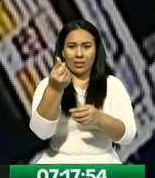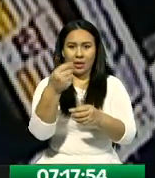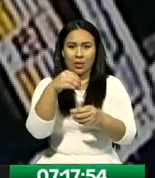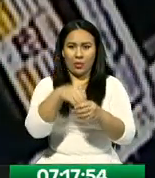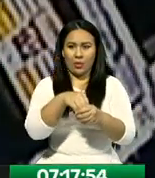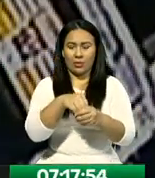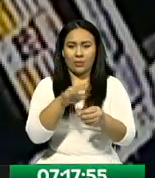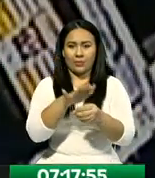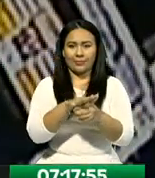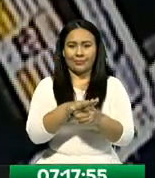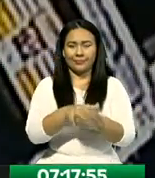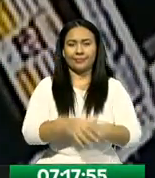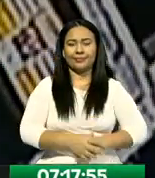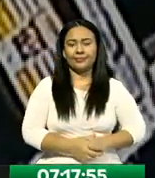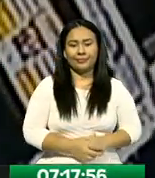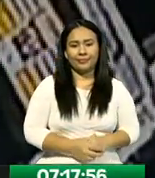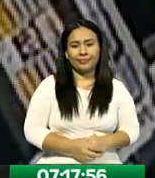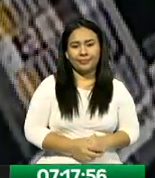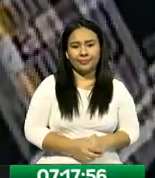efectivo.